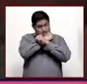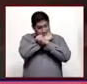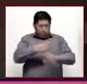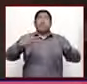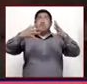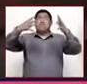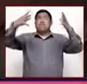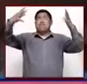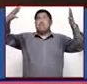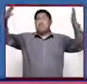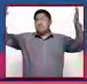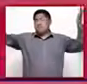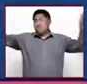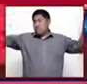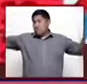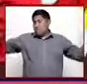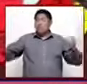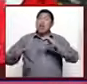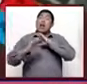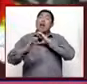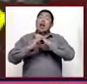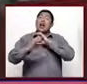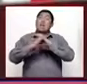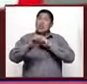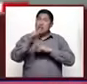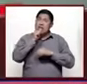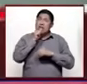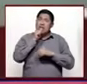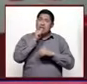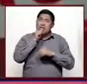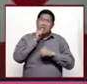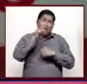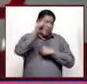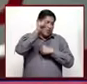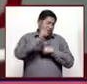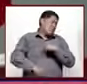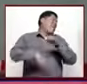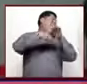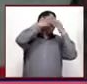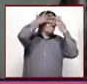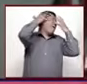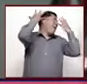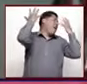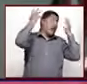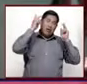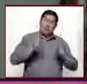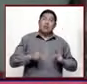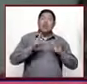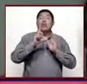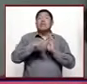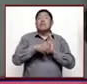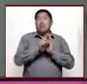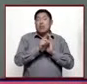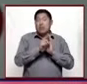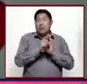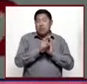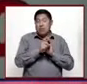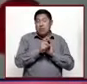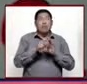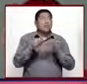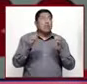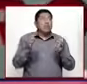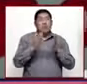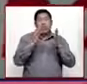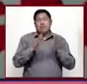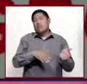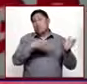de esta cisterna, produciendo lesiones de consideración a la persona, lo cual minutos después se ha lamentado, ¿no?,